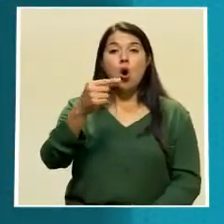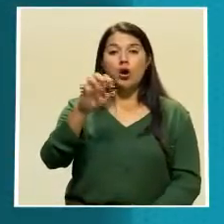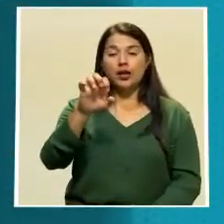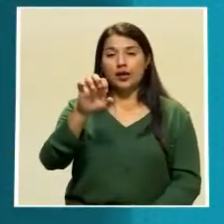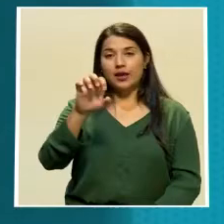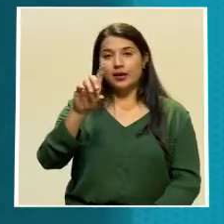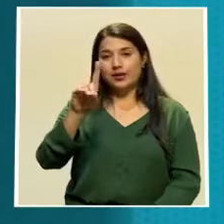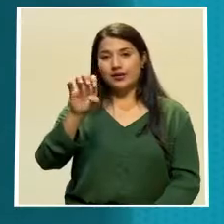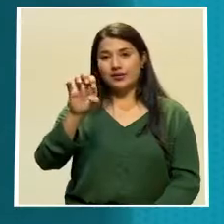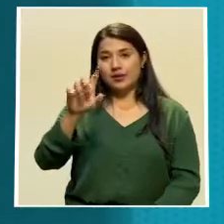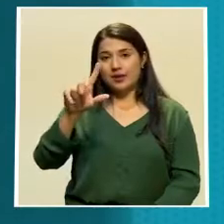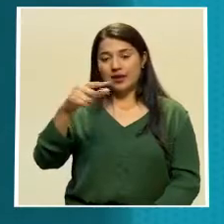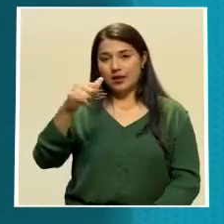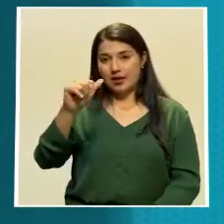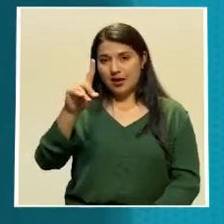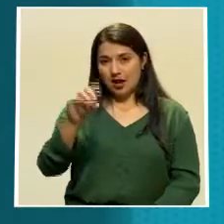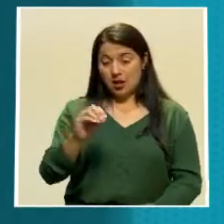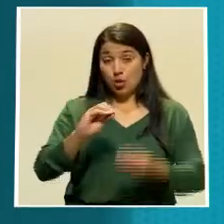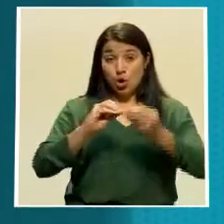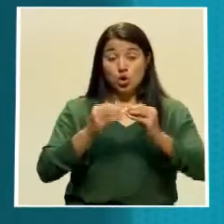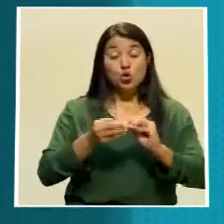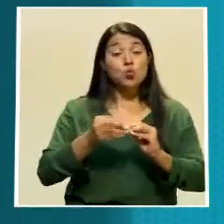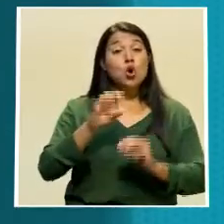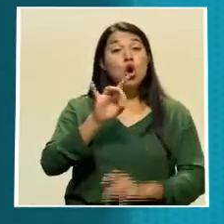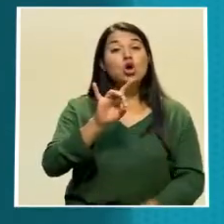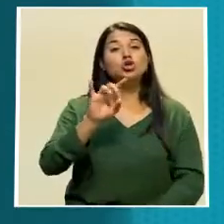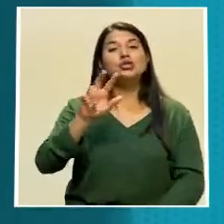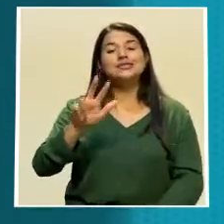de fallecido, al teléfono